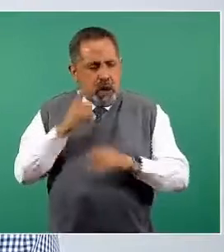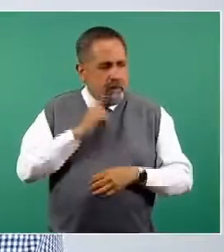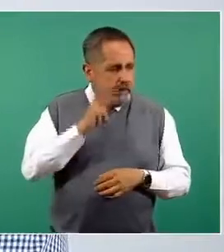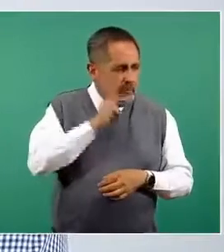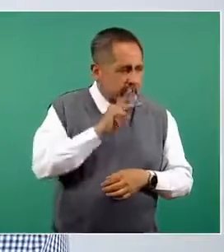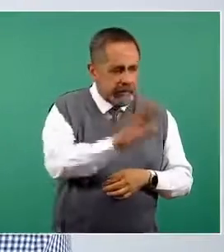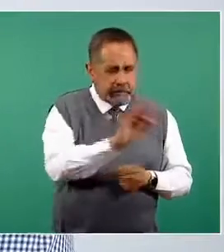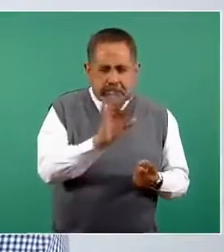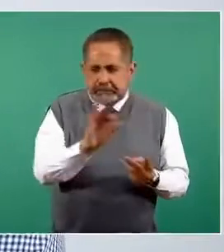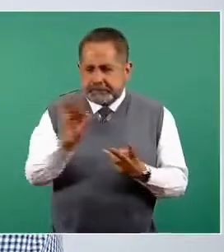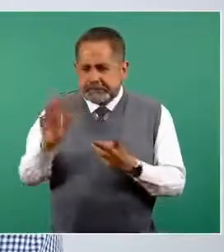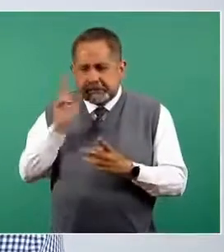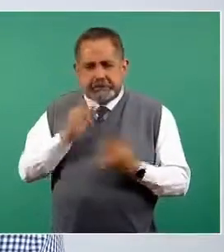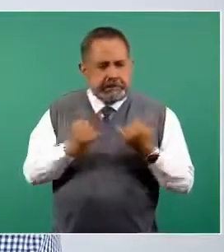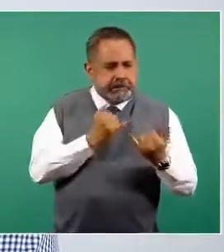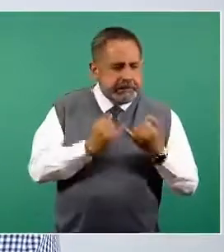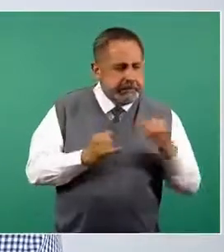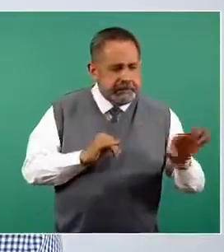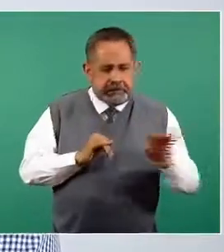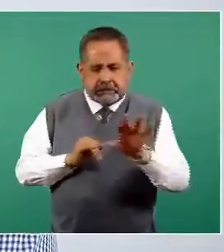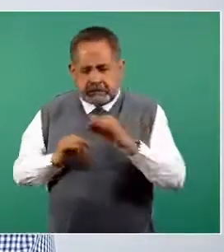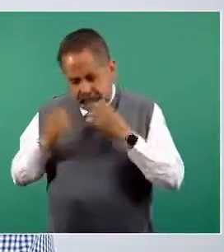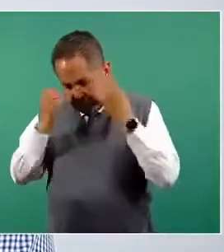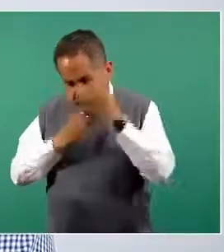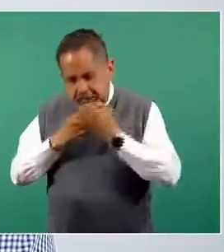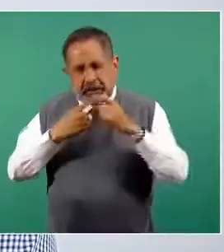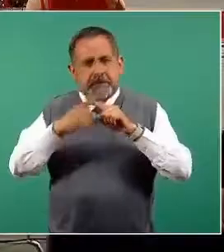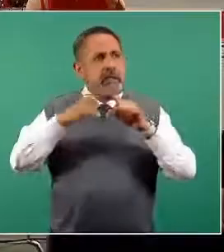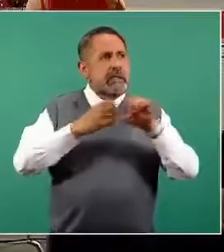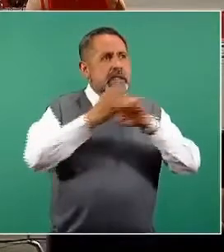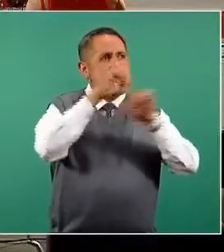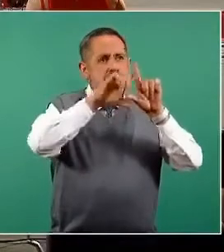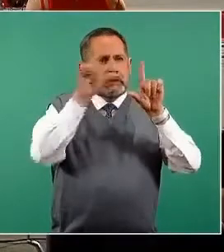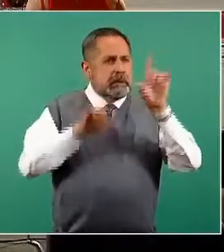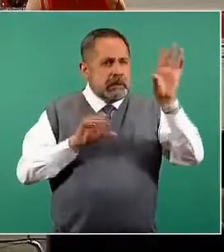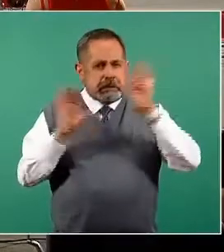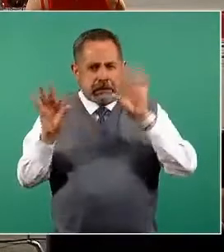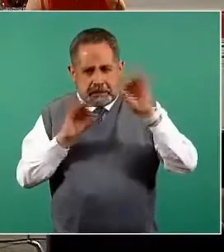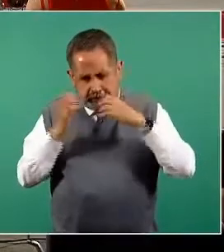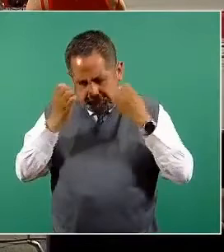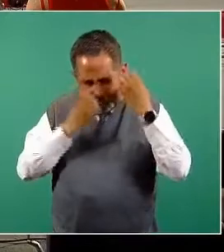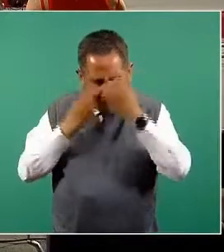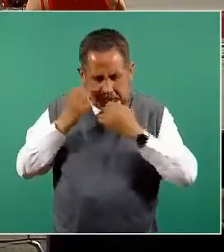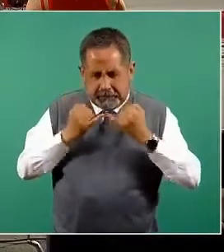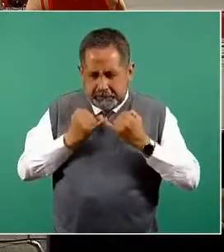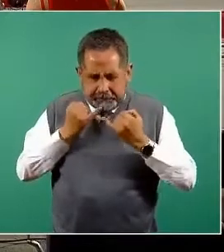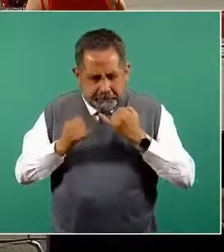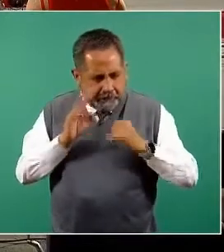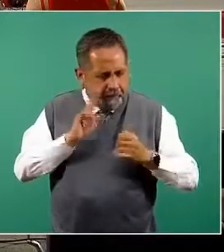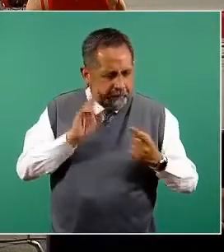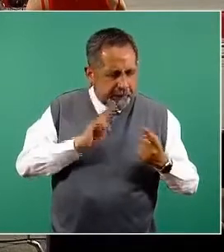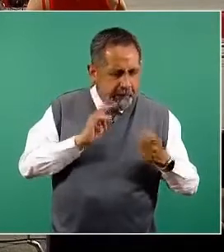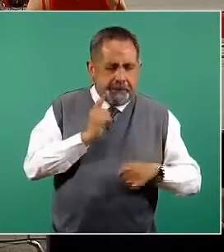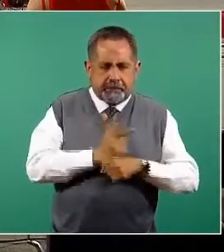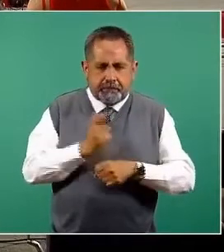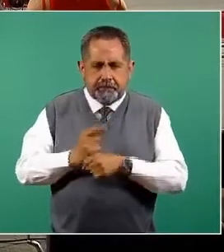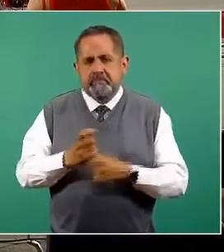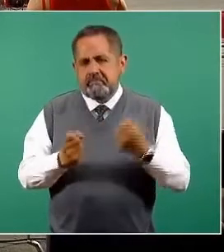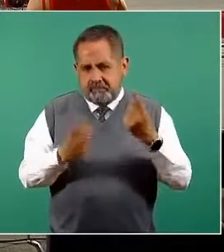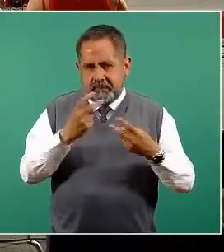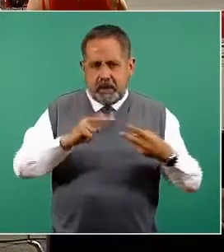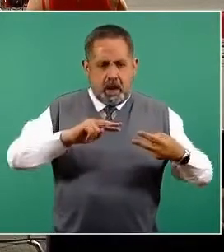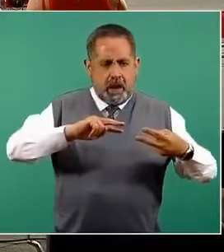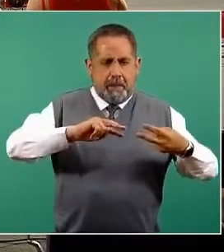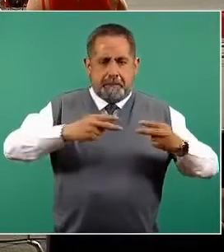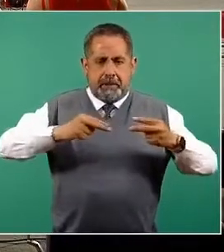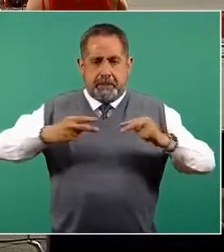manera aleatoria y provenientes de muchas entidades de la República, y entonces se identifican ciertas mutaciones